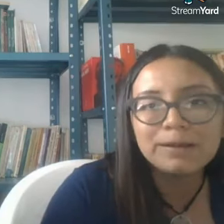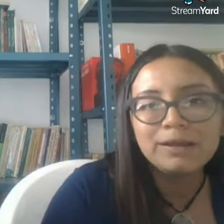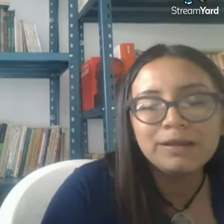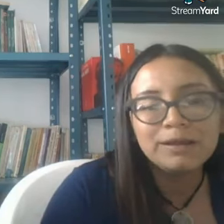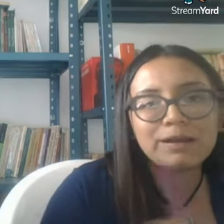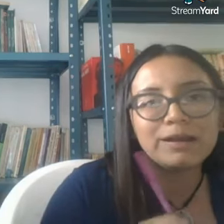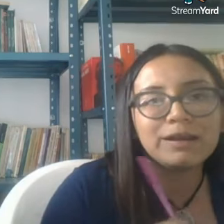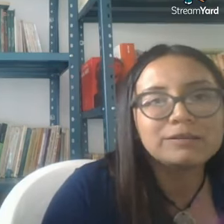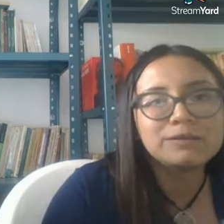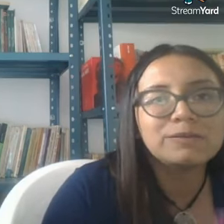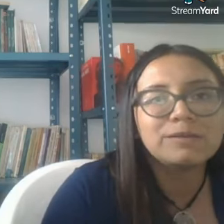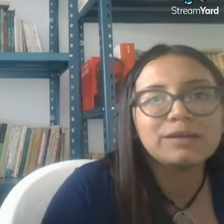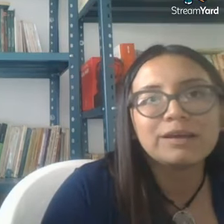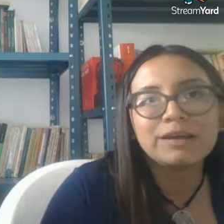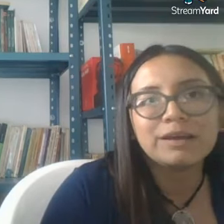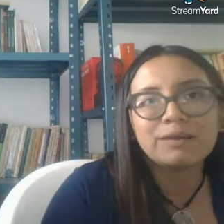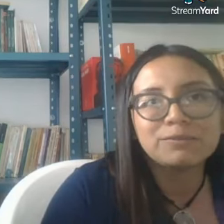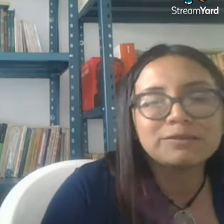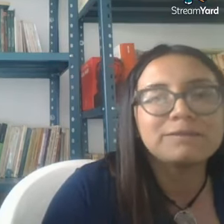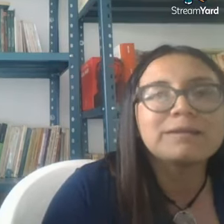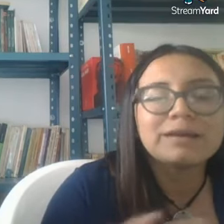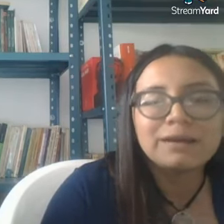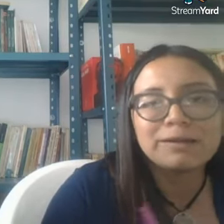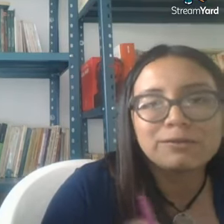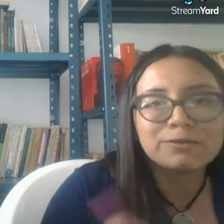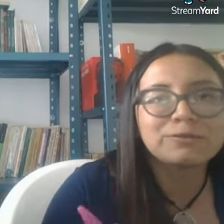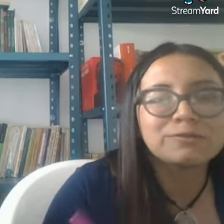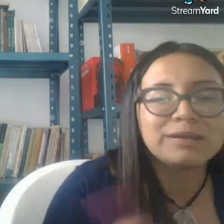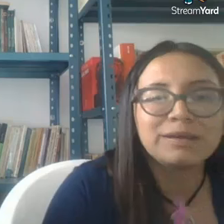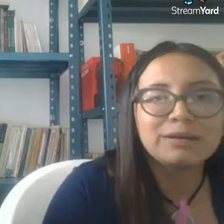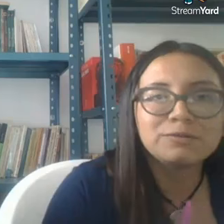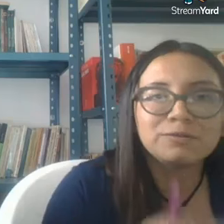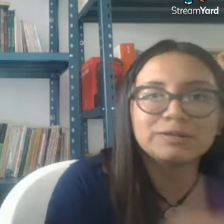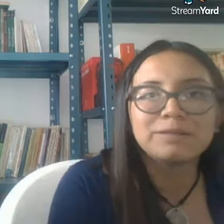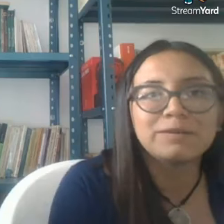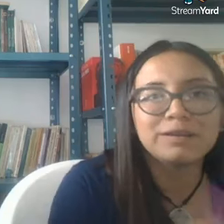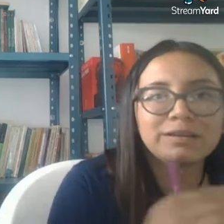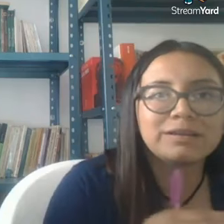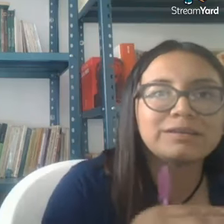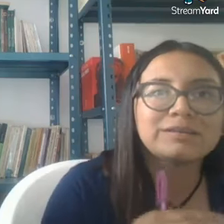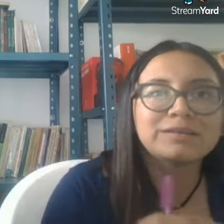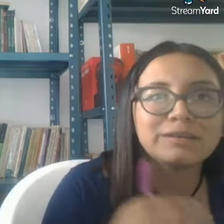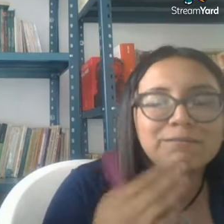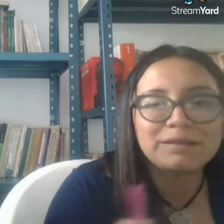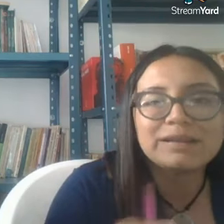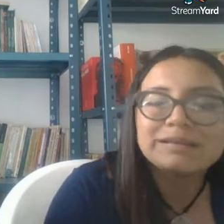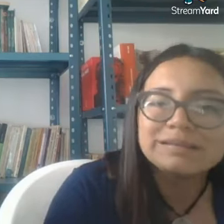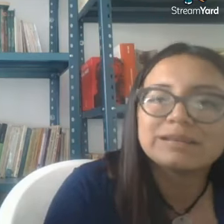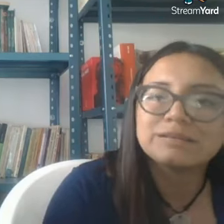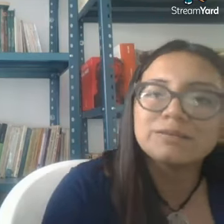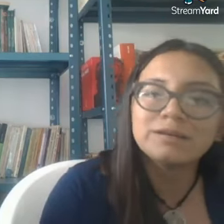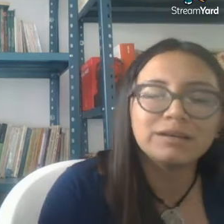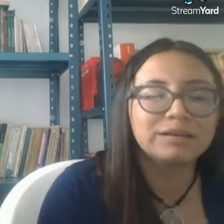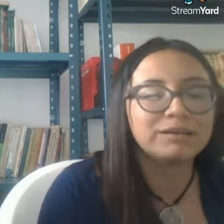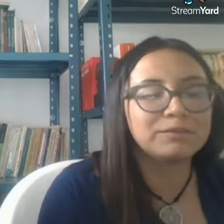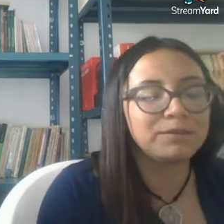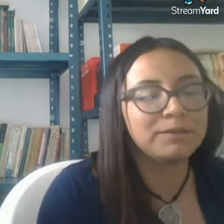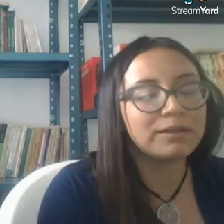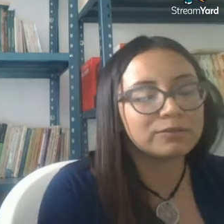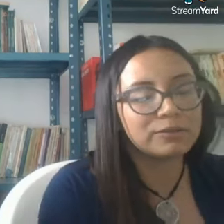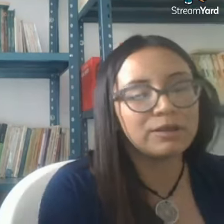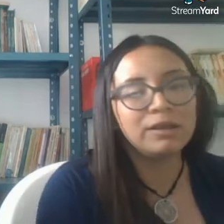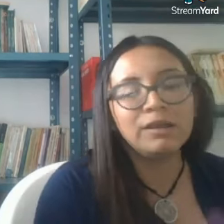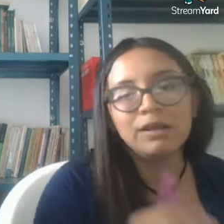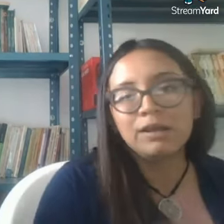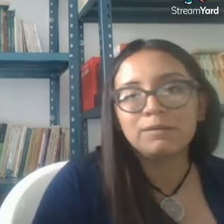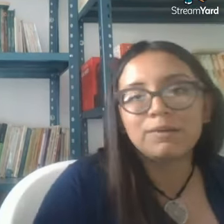fundaba era la acción de que pues aventajaba a todos los mexicanos por encima de intereses capitalistas, ¿no? Intereses